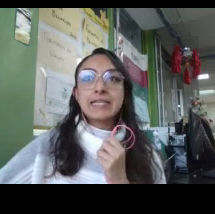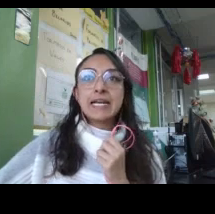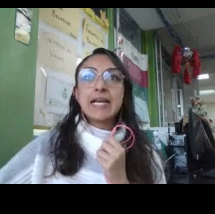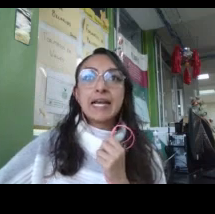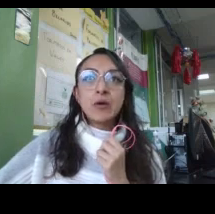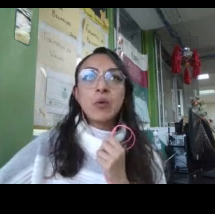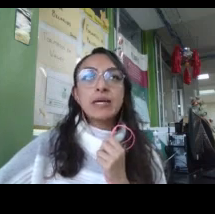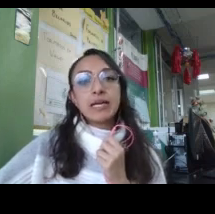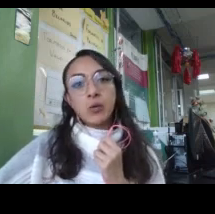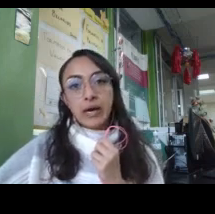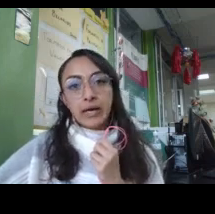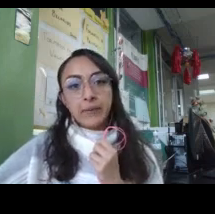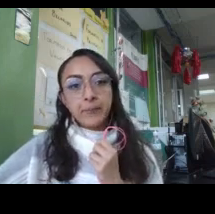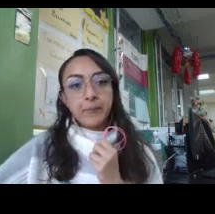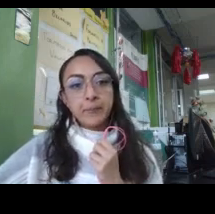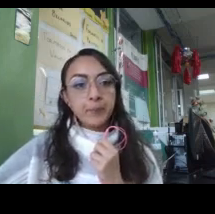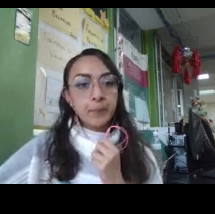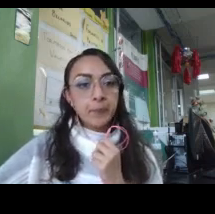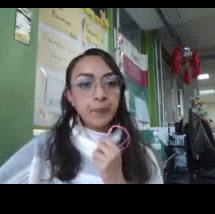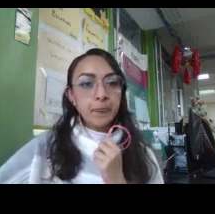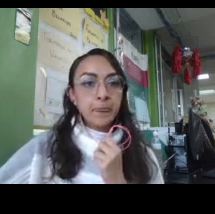diferencia entre lengua y lenguaje?